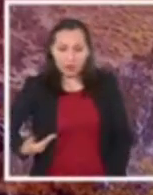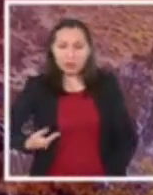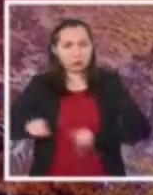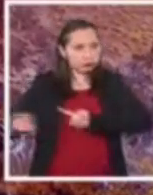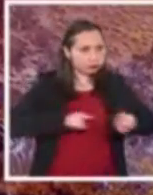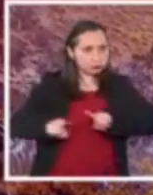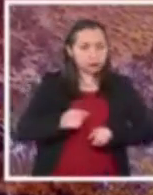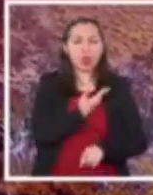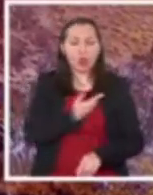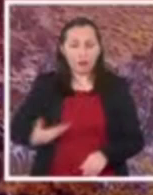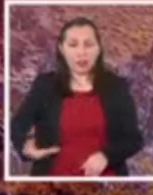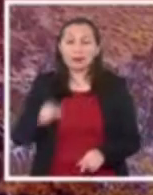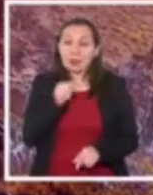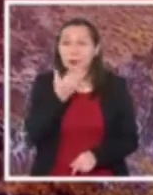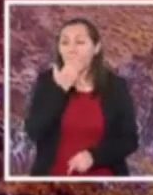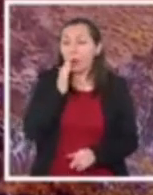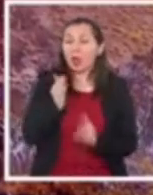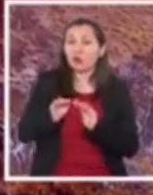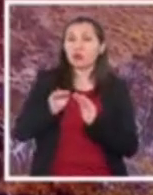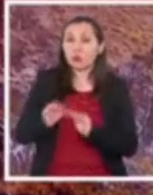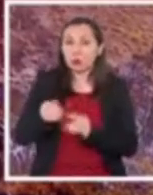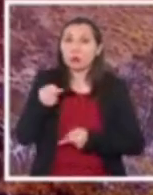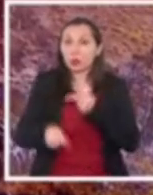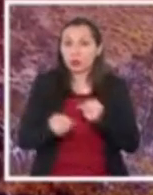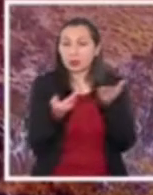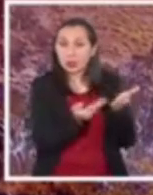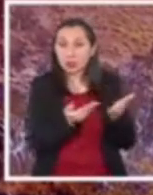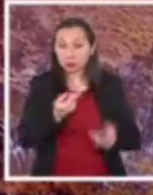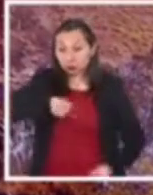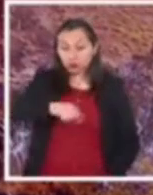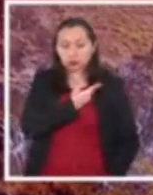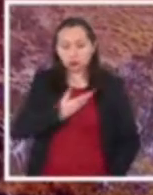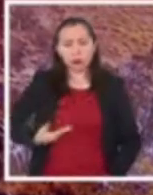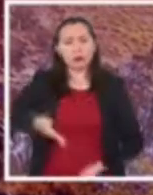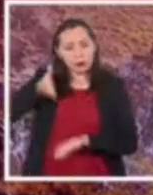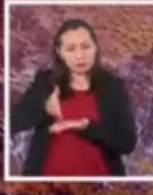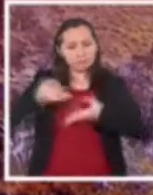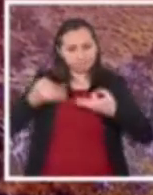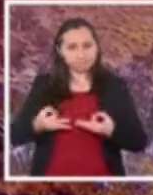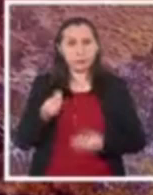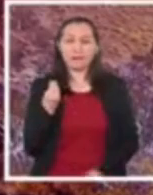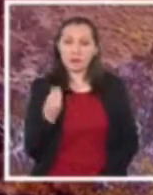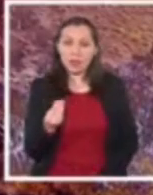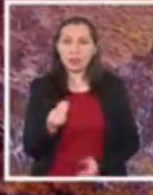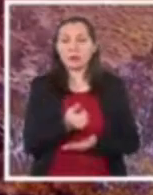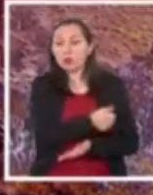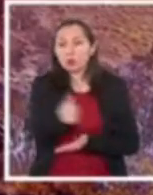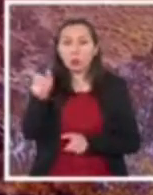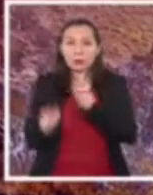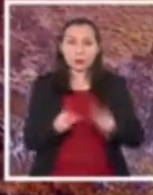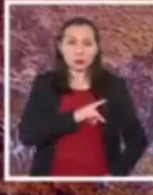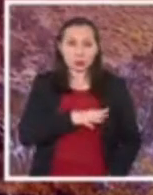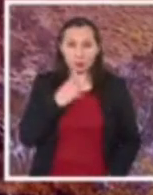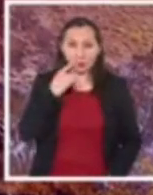gobernando creemos que es el mejor favor que le podemos hacer al proceso gobernar firmes gobernar bien para todos los chilenos